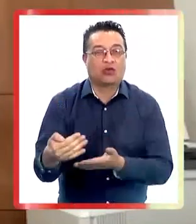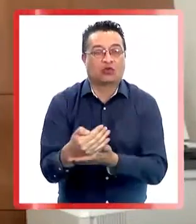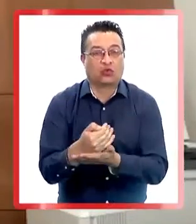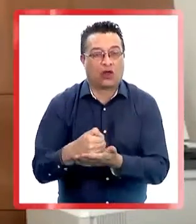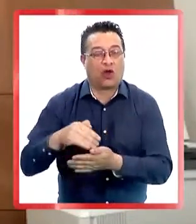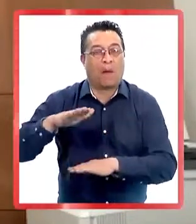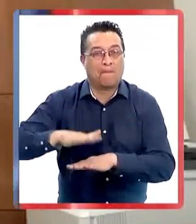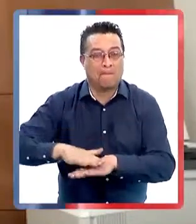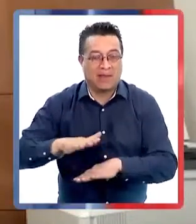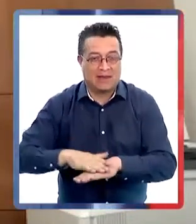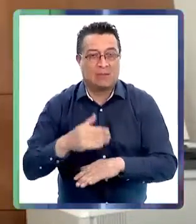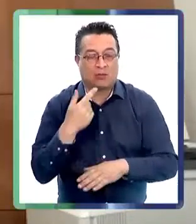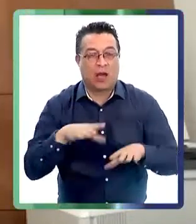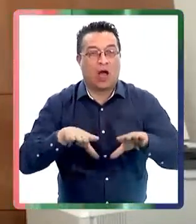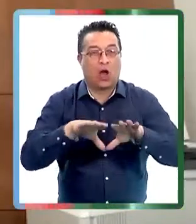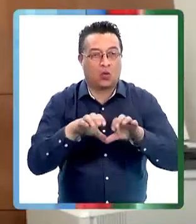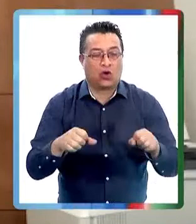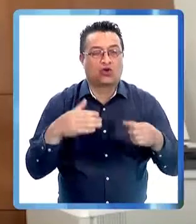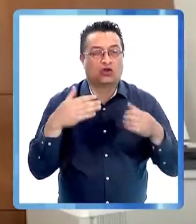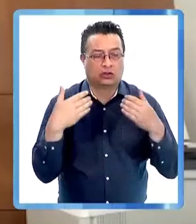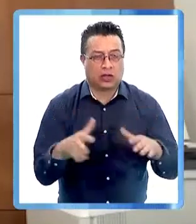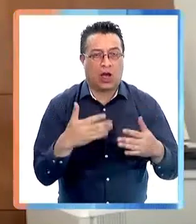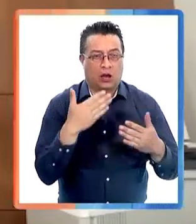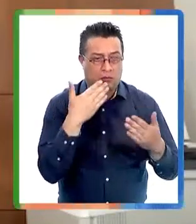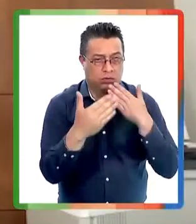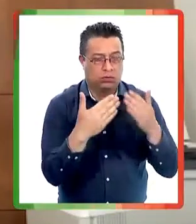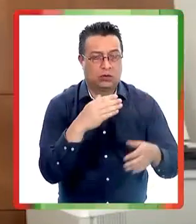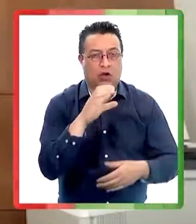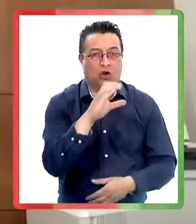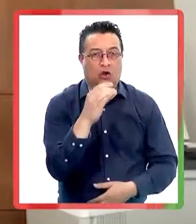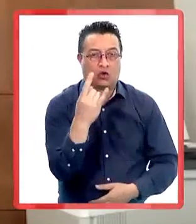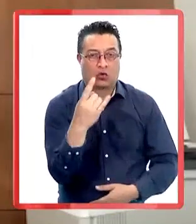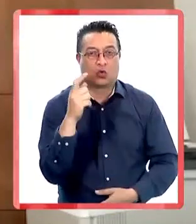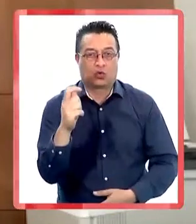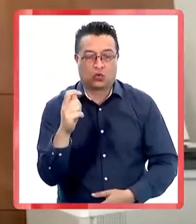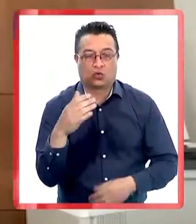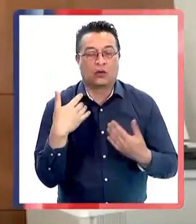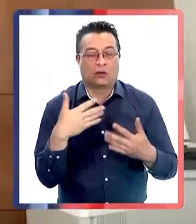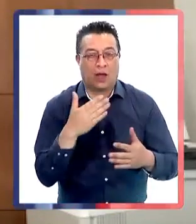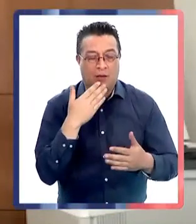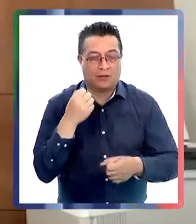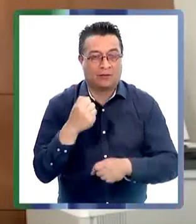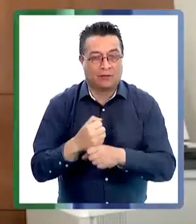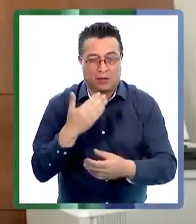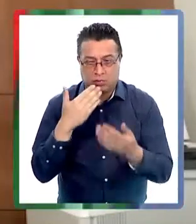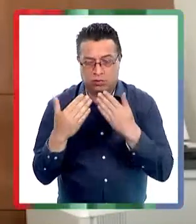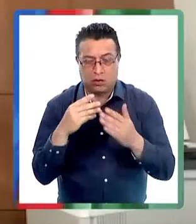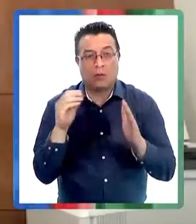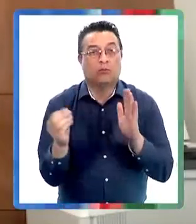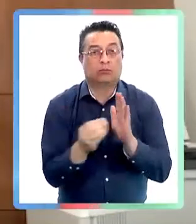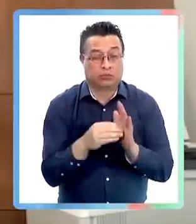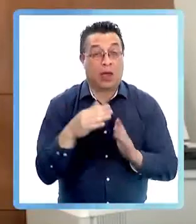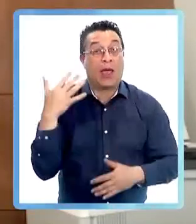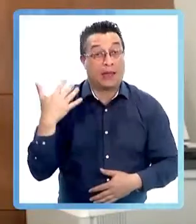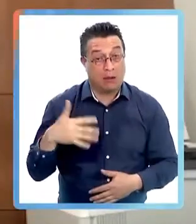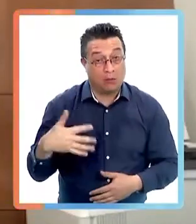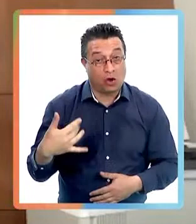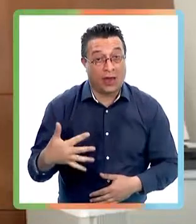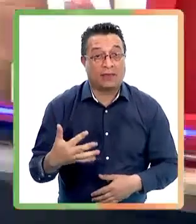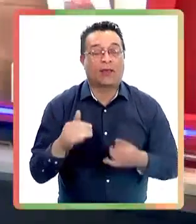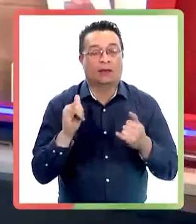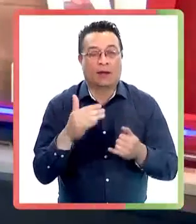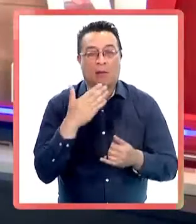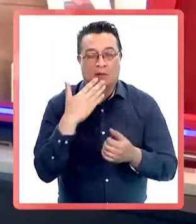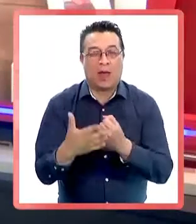salario mínimo, por cierto, el acuerdo al que llegamos con la Central Unitaria de los Trabajadores y Trabajadoras marcó un hito muy